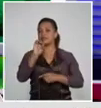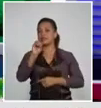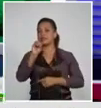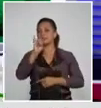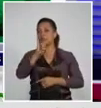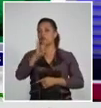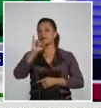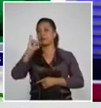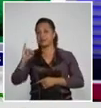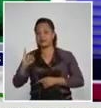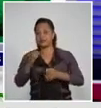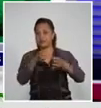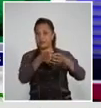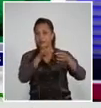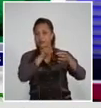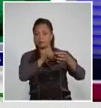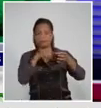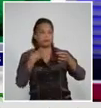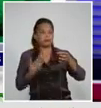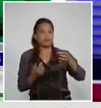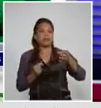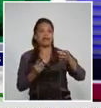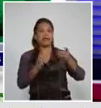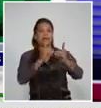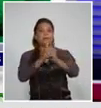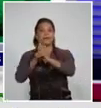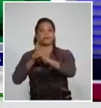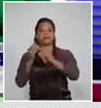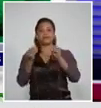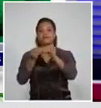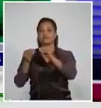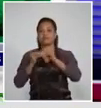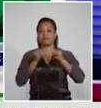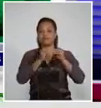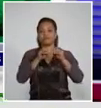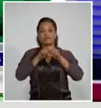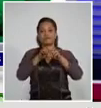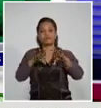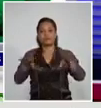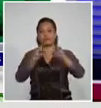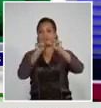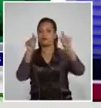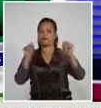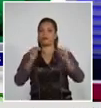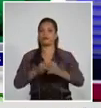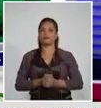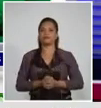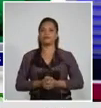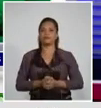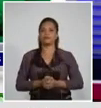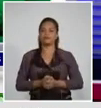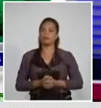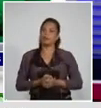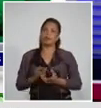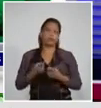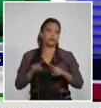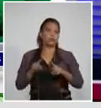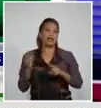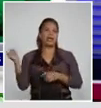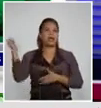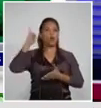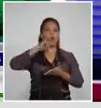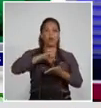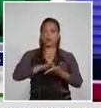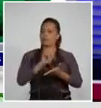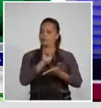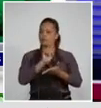696 son producto de la transmisión autóctona que existe en nuestro país. No es producto de que sean importados.